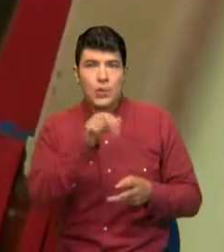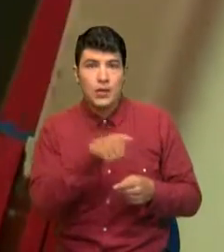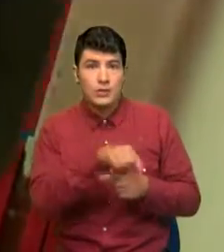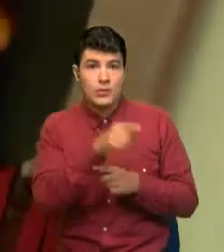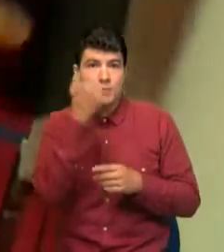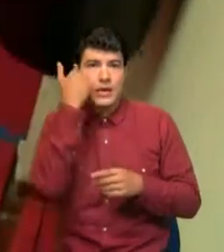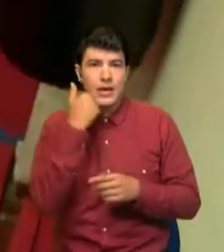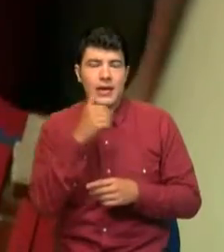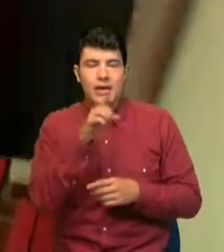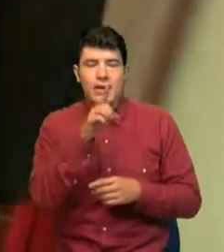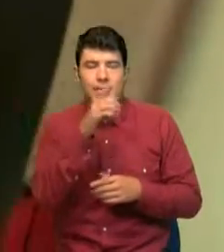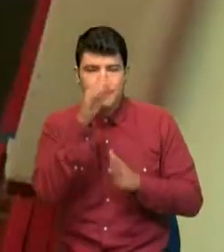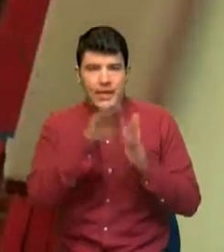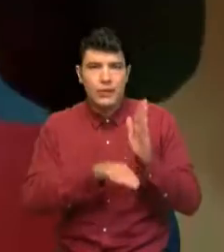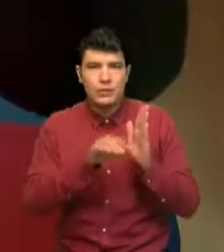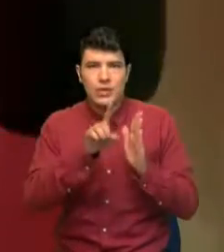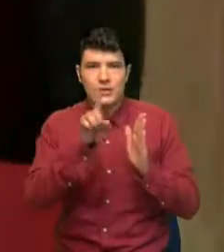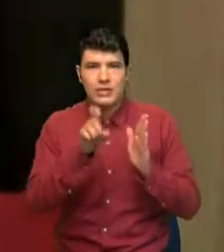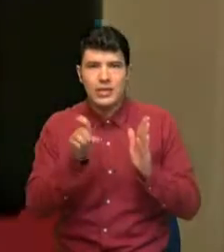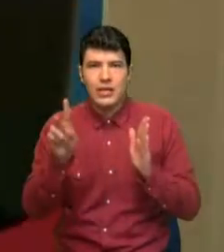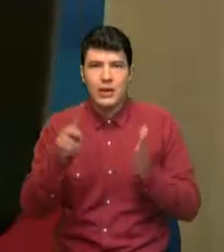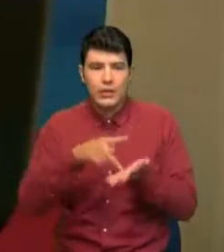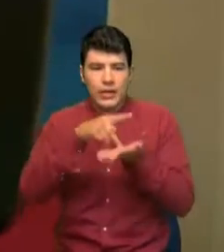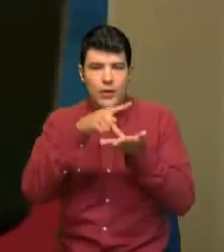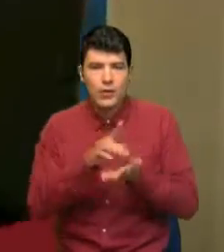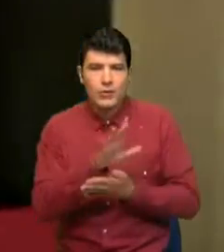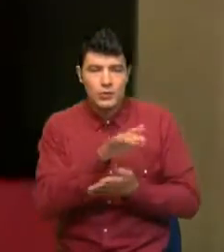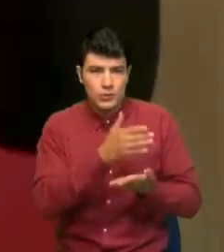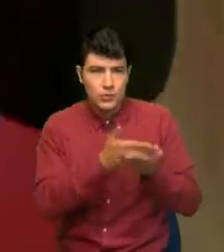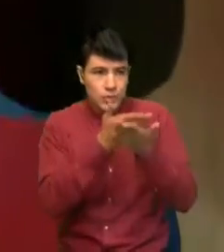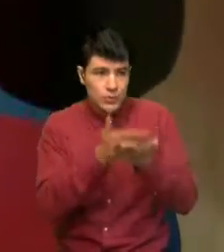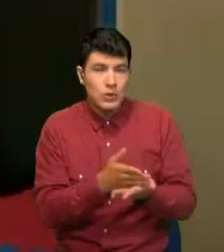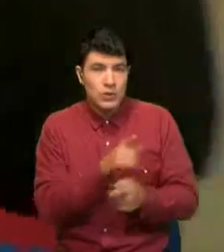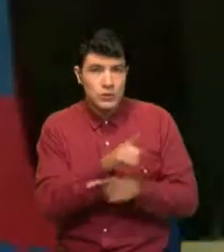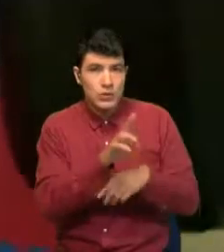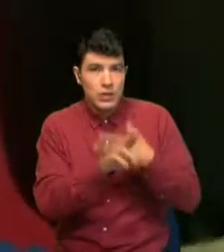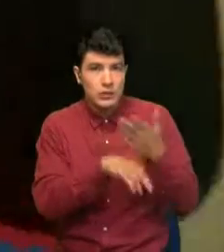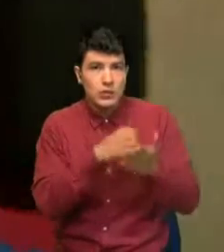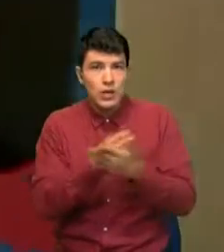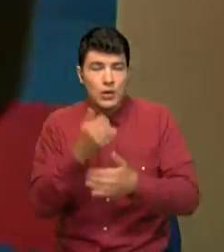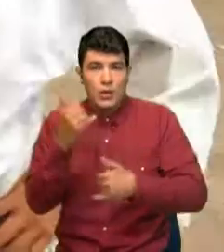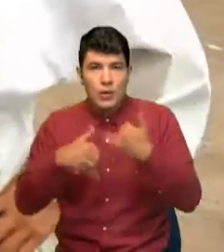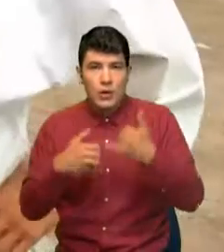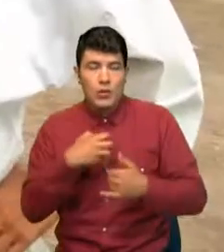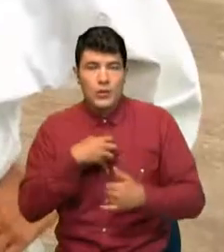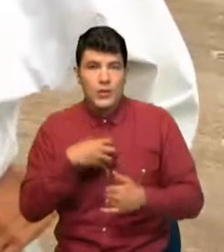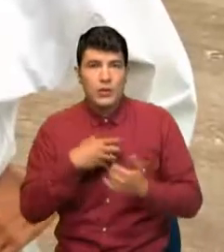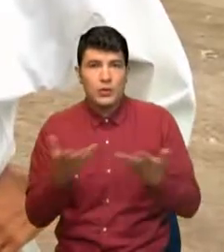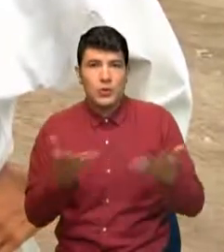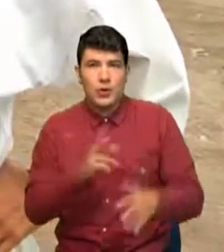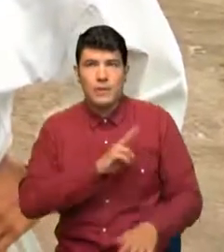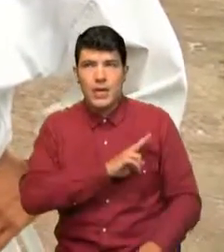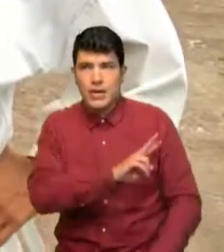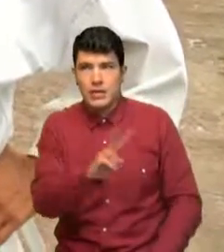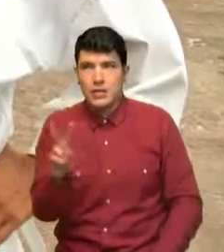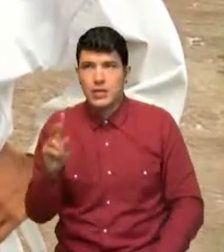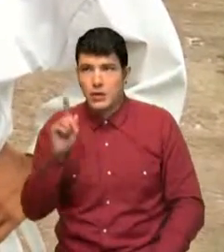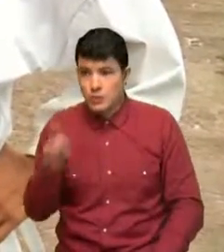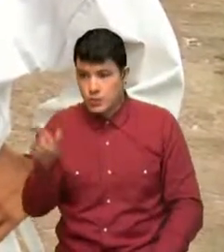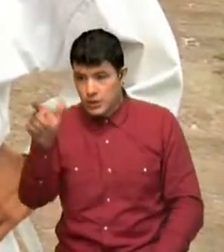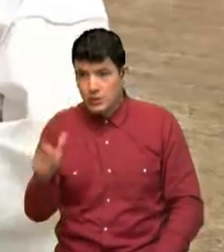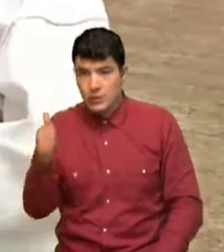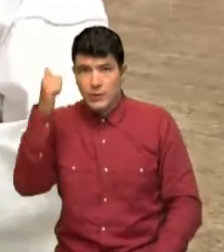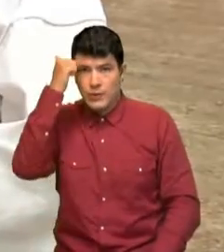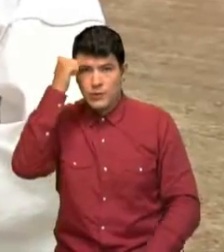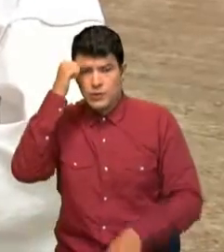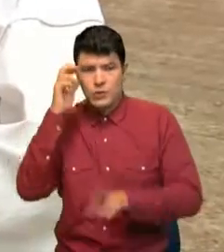61 kilogramos fue el balance del karate-do rojinegro en el torneo pre juegos en el valle de cauca la entrenadora destacó el